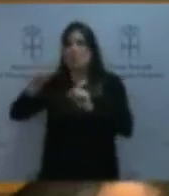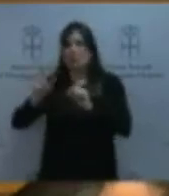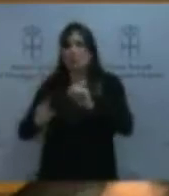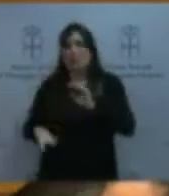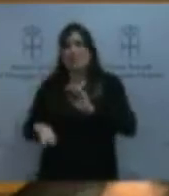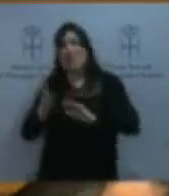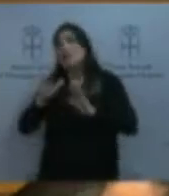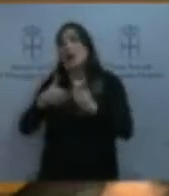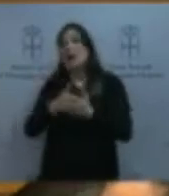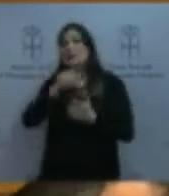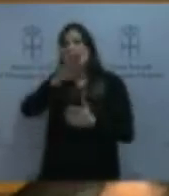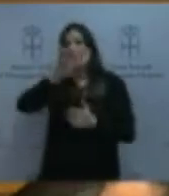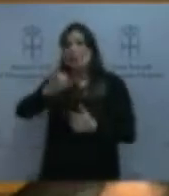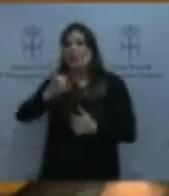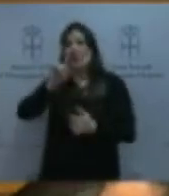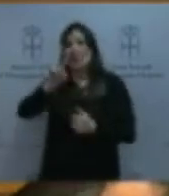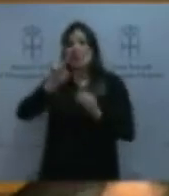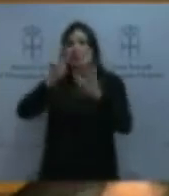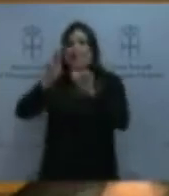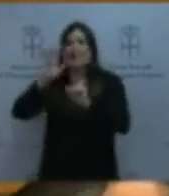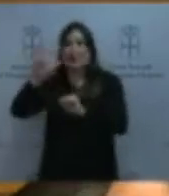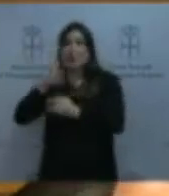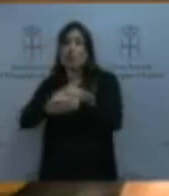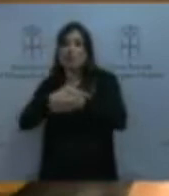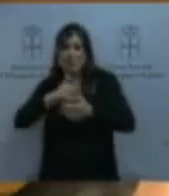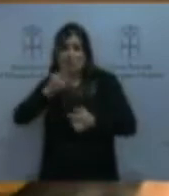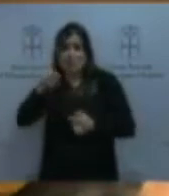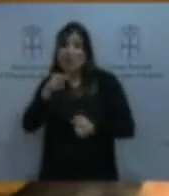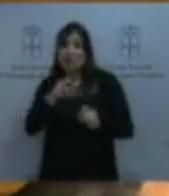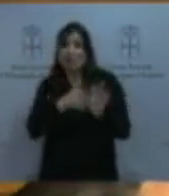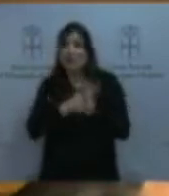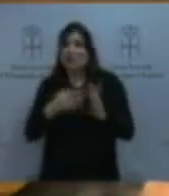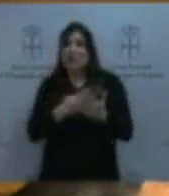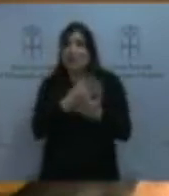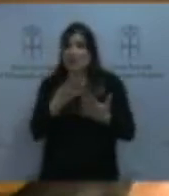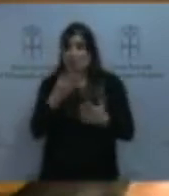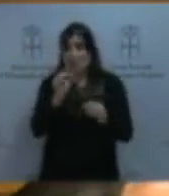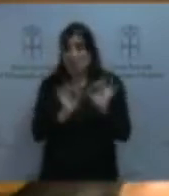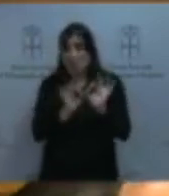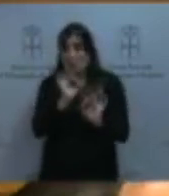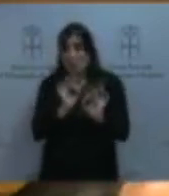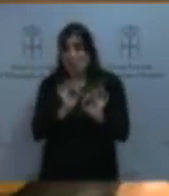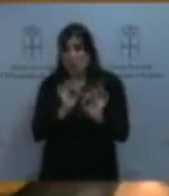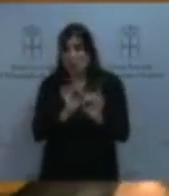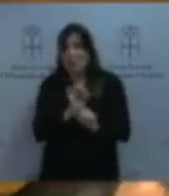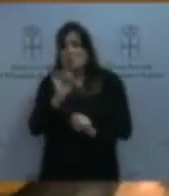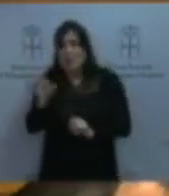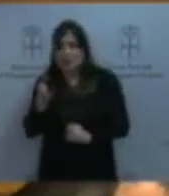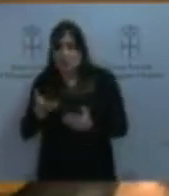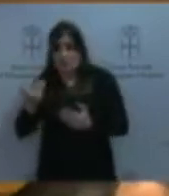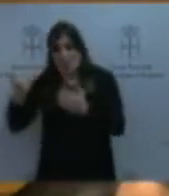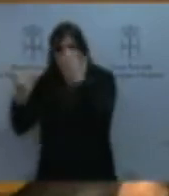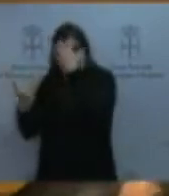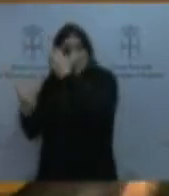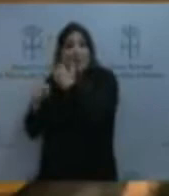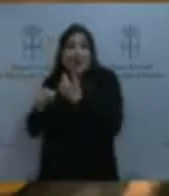4.175 millones de euros. Eso es un 19% más de lo que había anteriormente. Y esos son, querámoslo o no, datos positivos. Es verdad